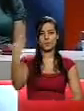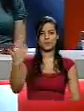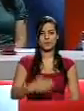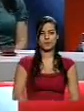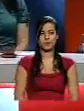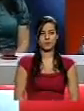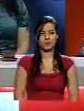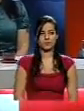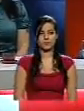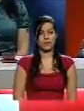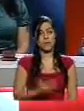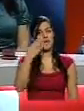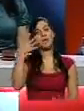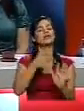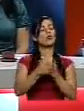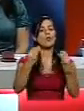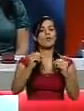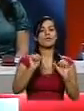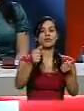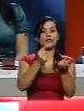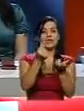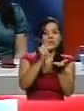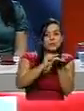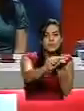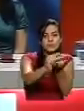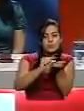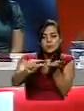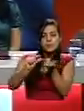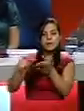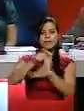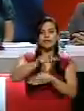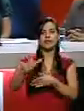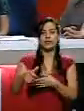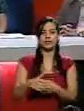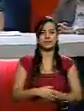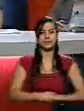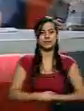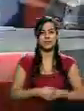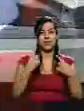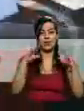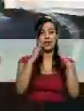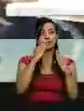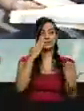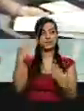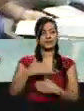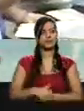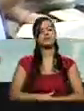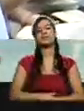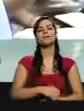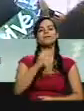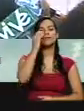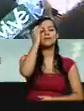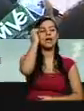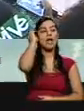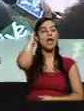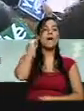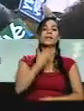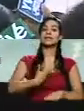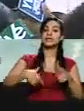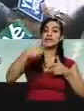de este proceso de entrega de recursos económicos a los refugiados. Estamos cumpliendo la instrucción del presidente